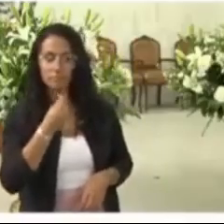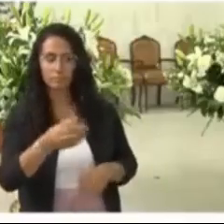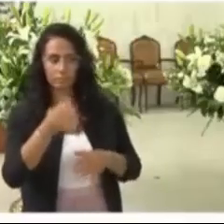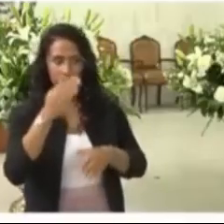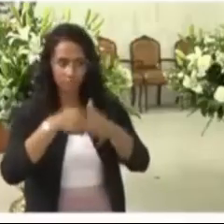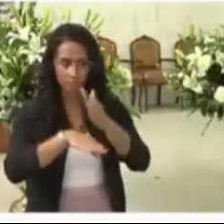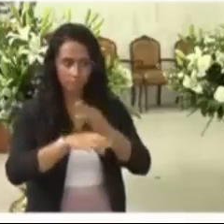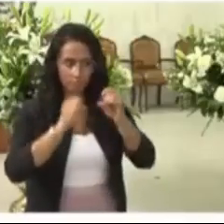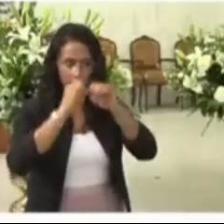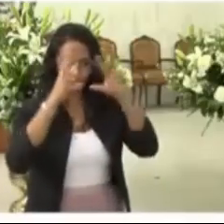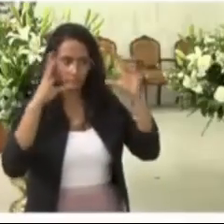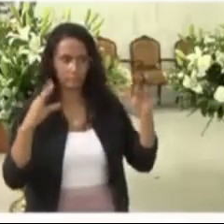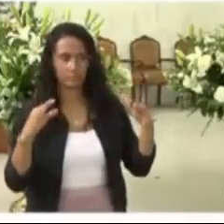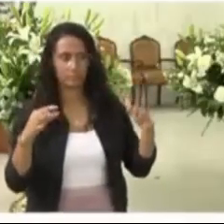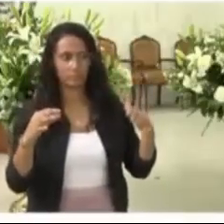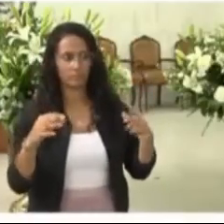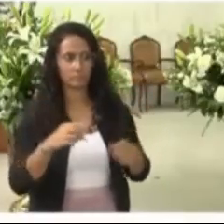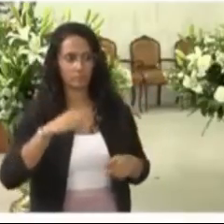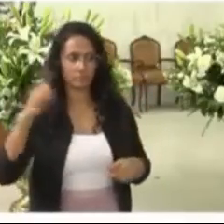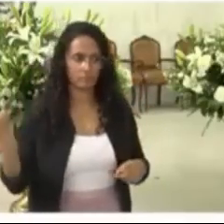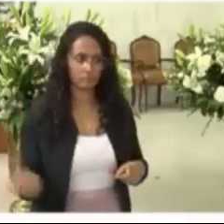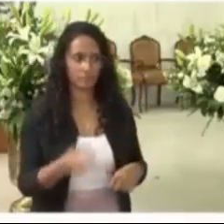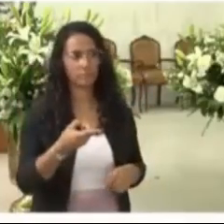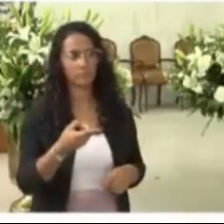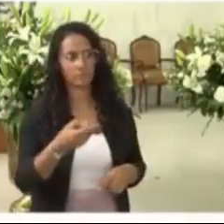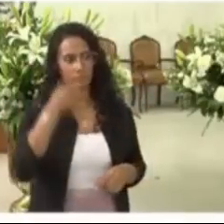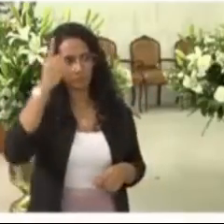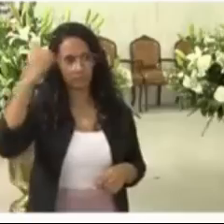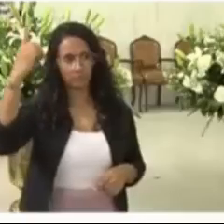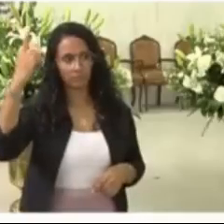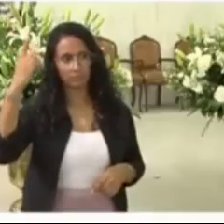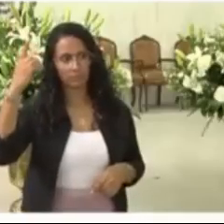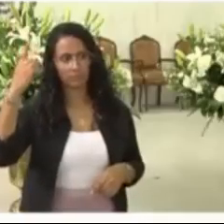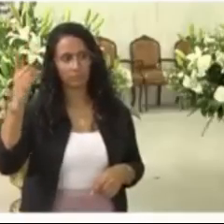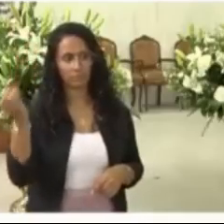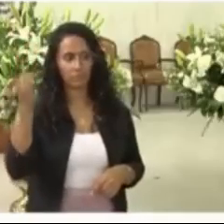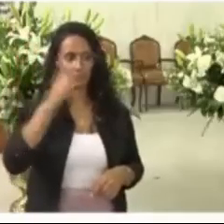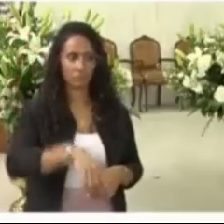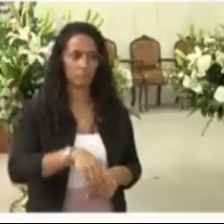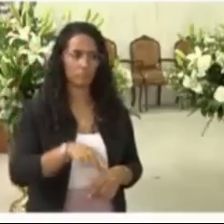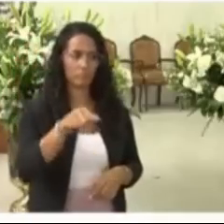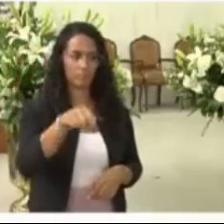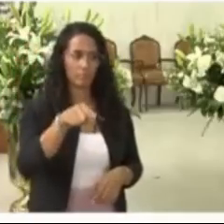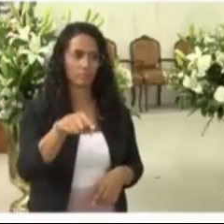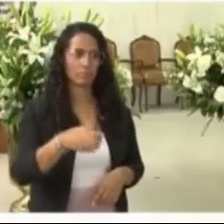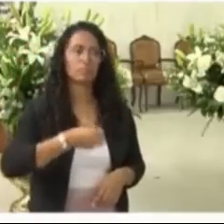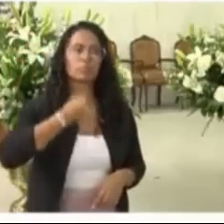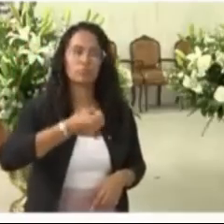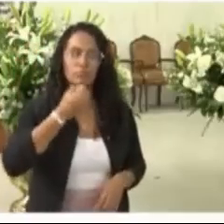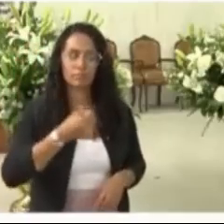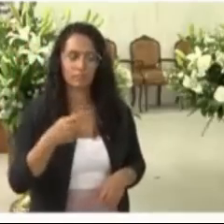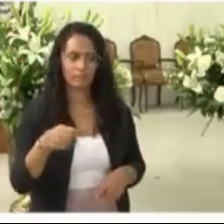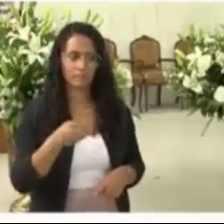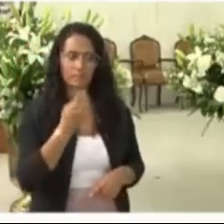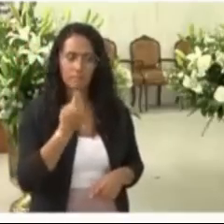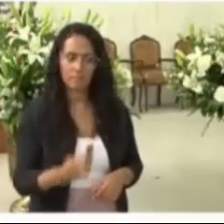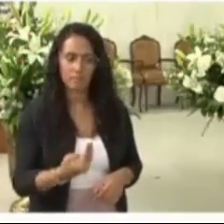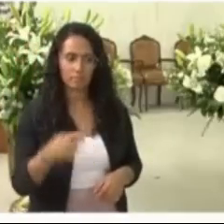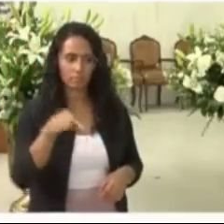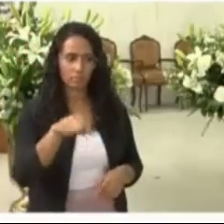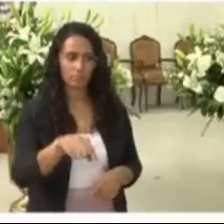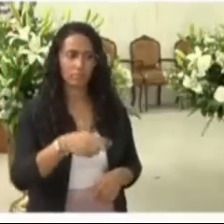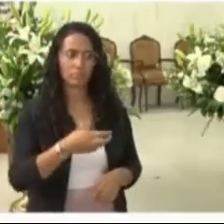ha humillado, él ha orado, él ha llorado, y dile que